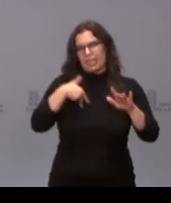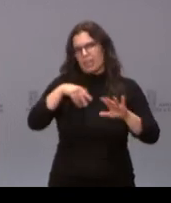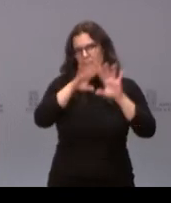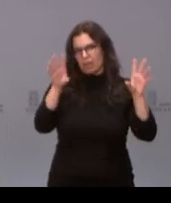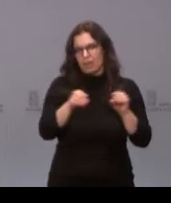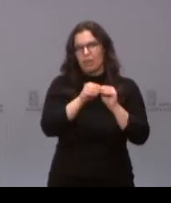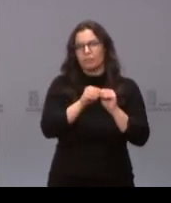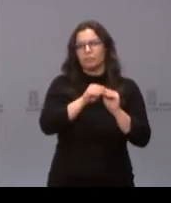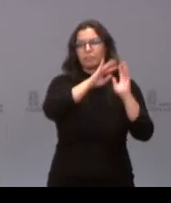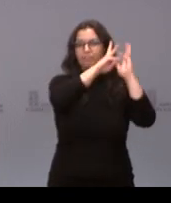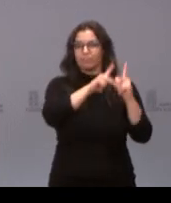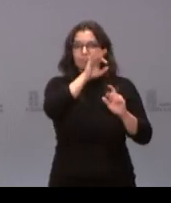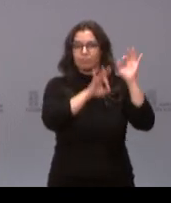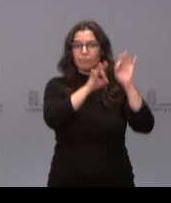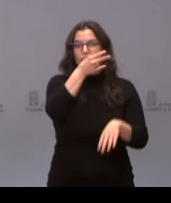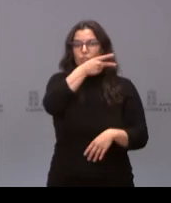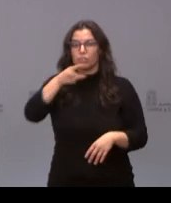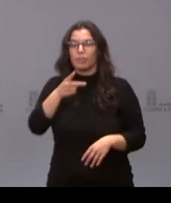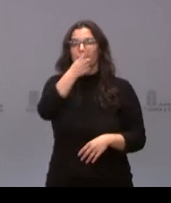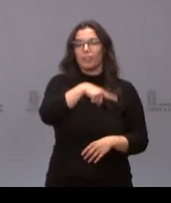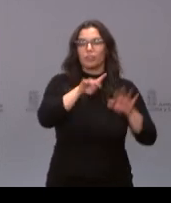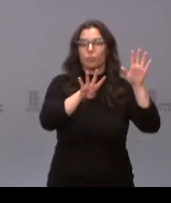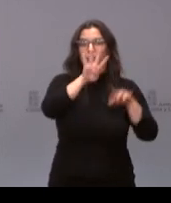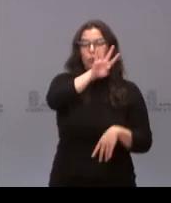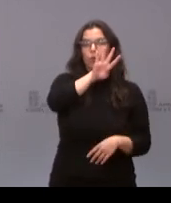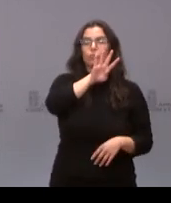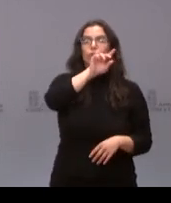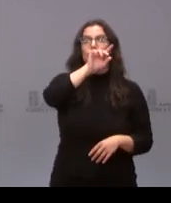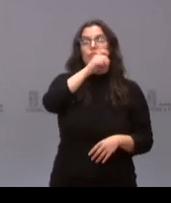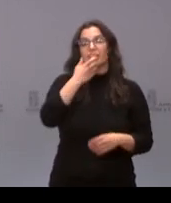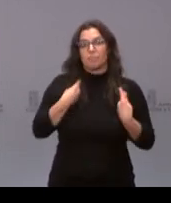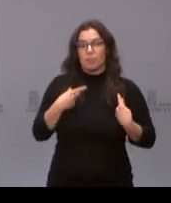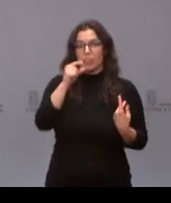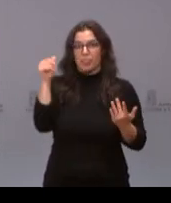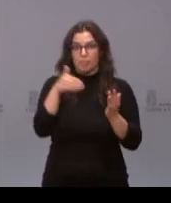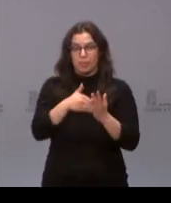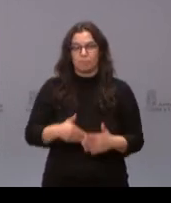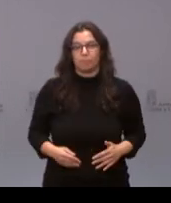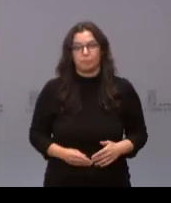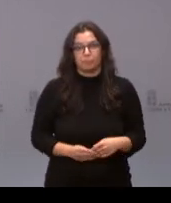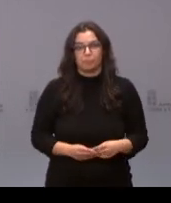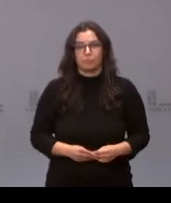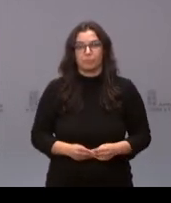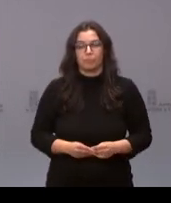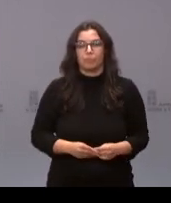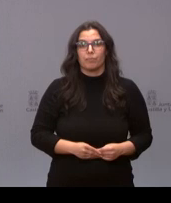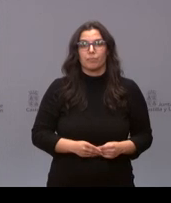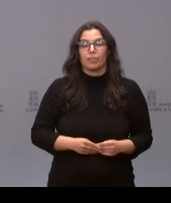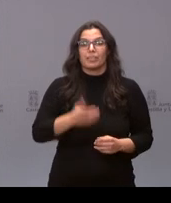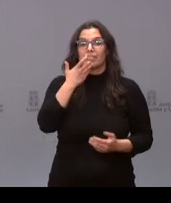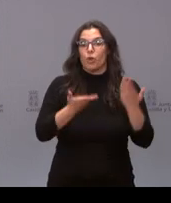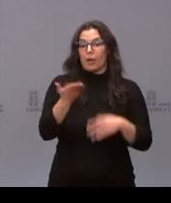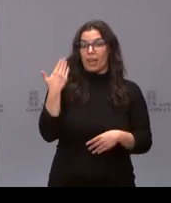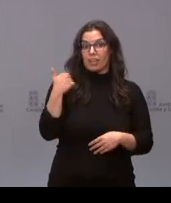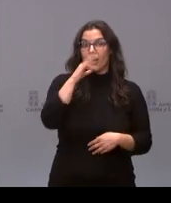incidencia acumulada a los 14 días de 194 por 100.000 habitantes cuatro décimas menos que